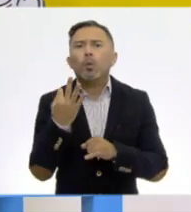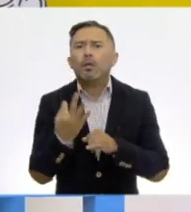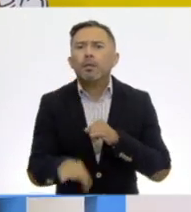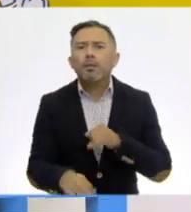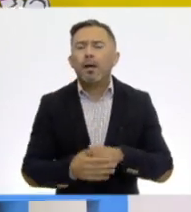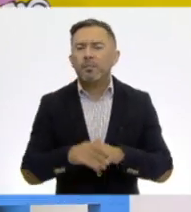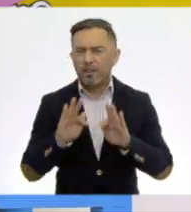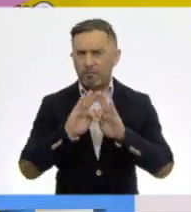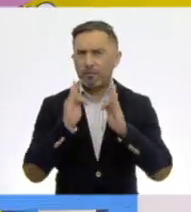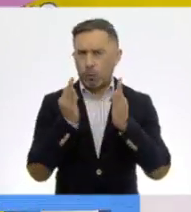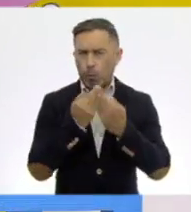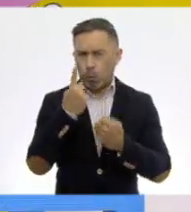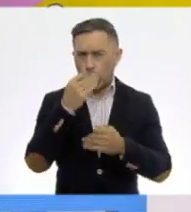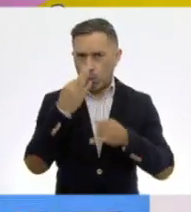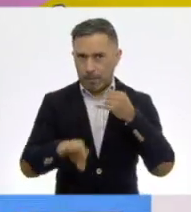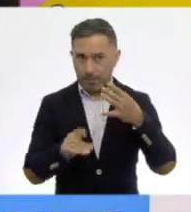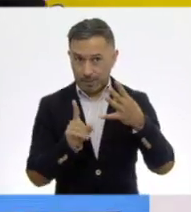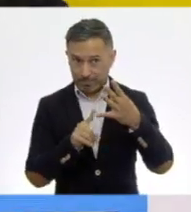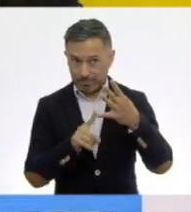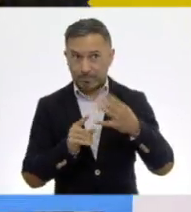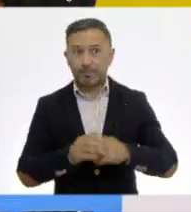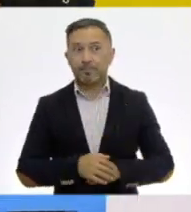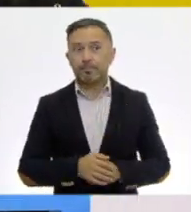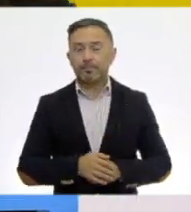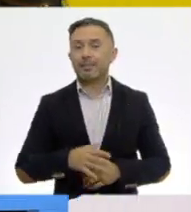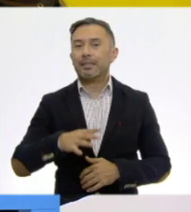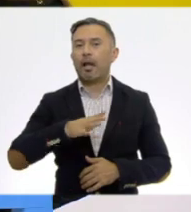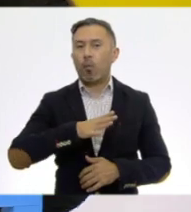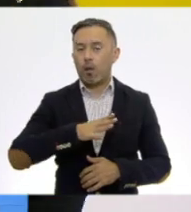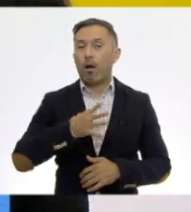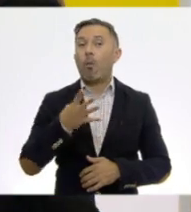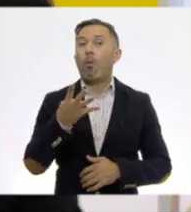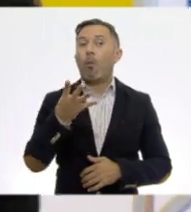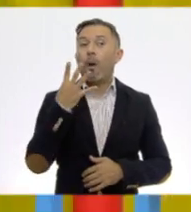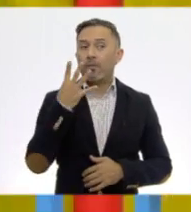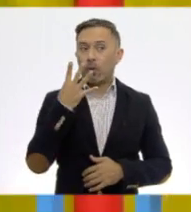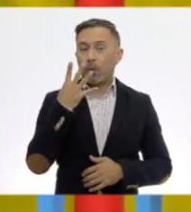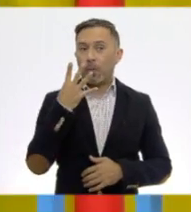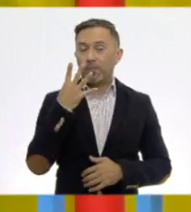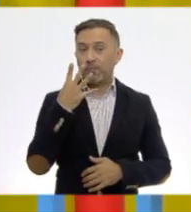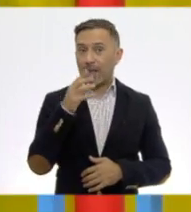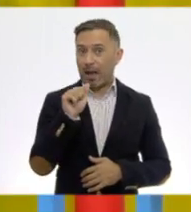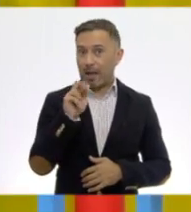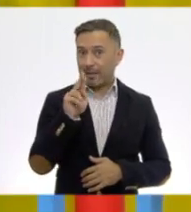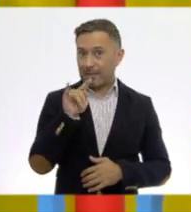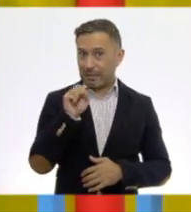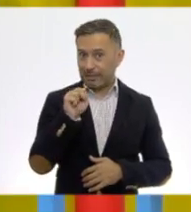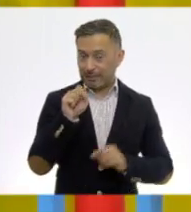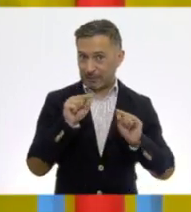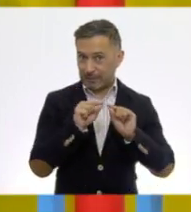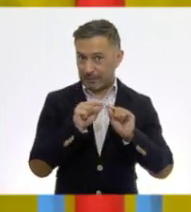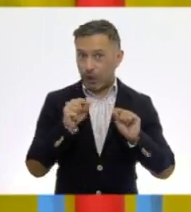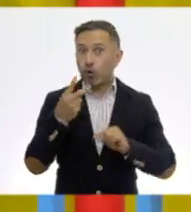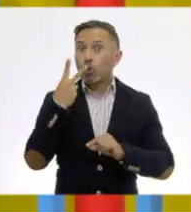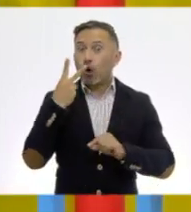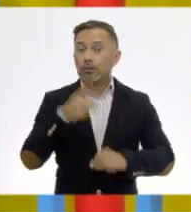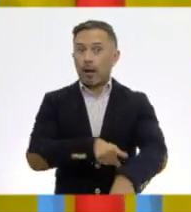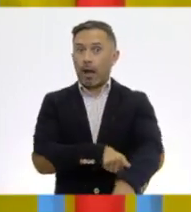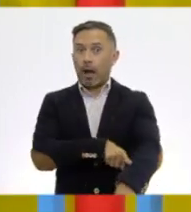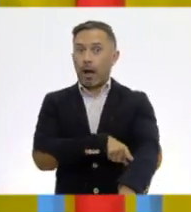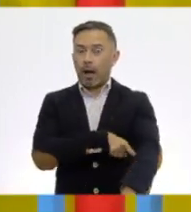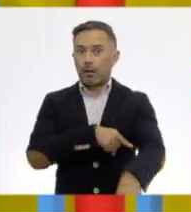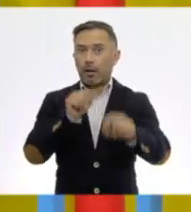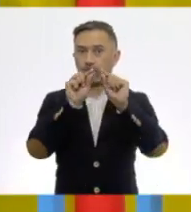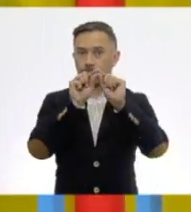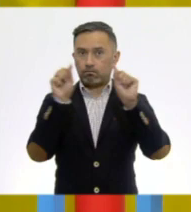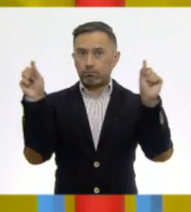figura geométrica. Tengo cuatro aristas. Dos largas y dos cortas. Dos